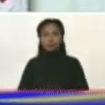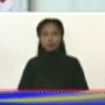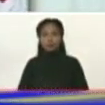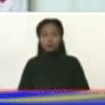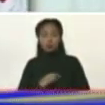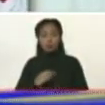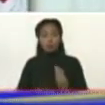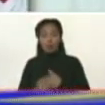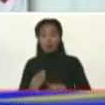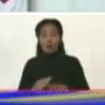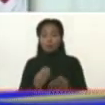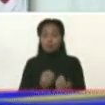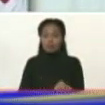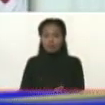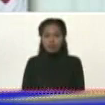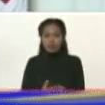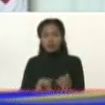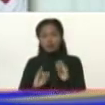Llevamos en nuestra sangre